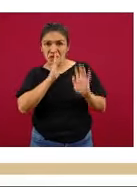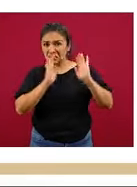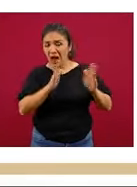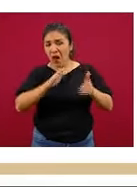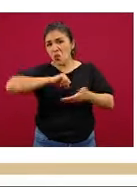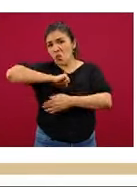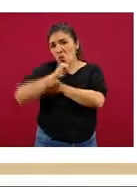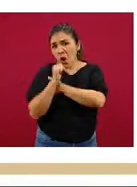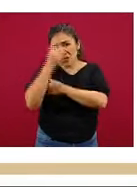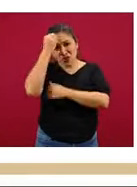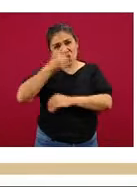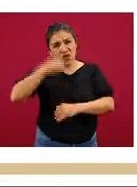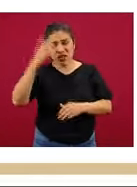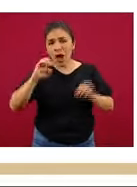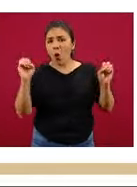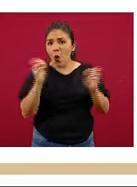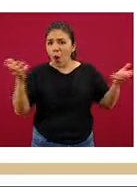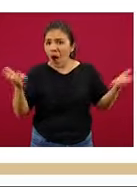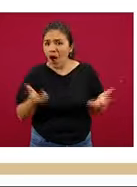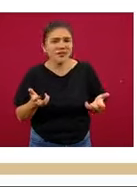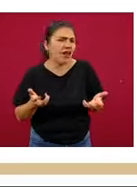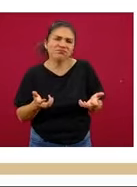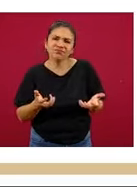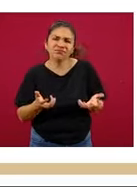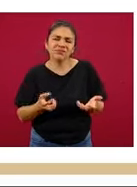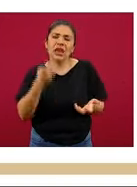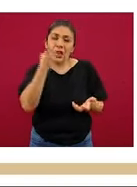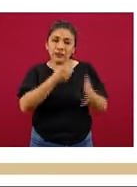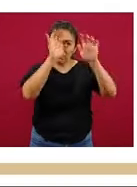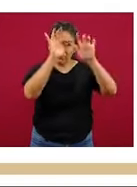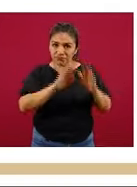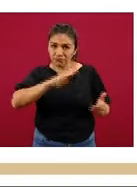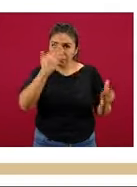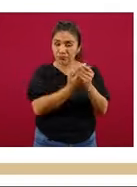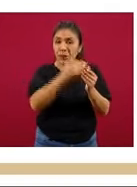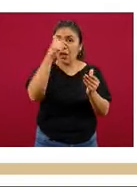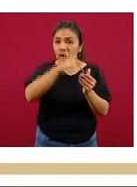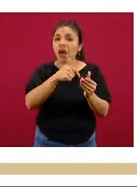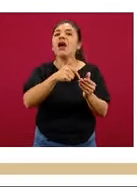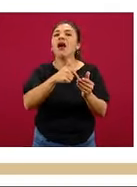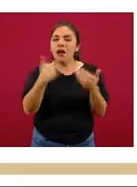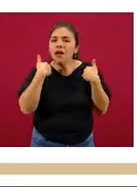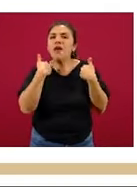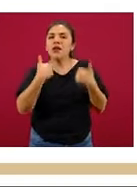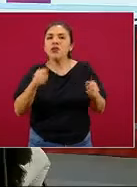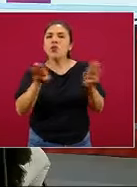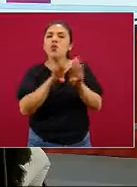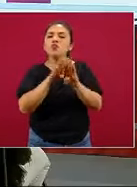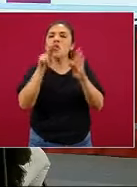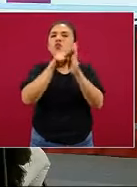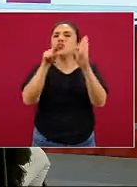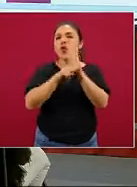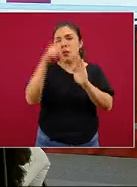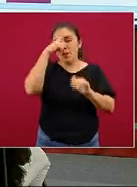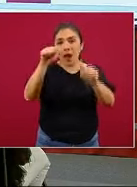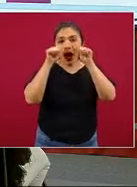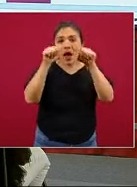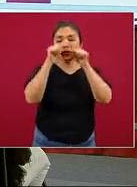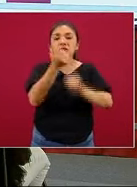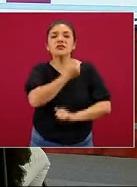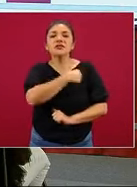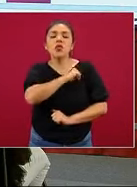está escrito en papel y no se pone a la práctica? Pues no, es un documento que de alguna manera nos da un marco normativo en salud, en donde